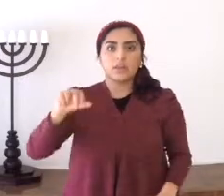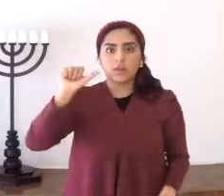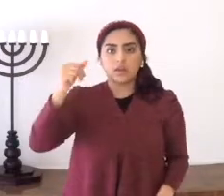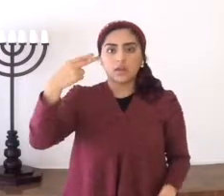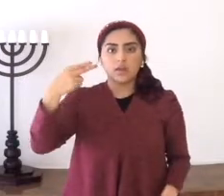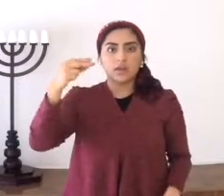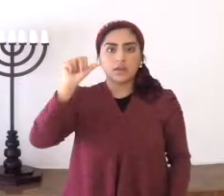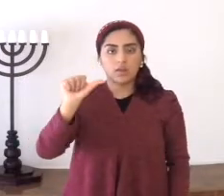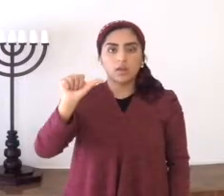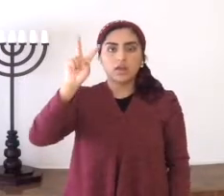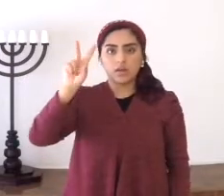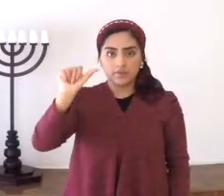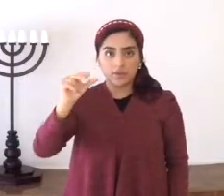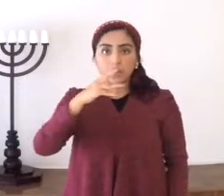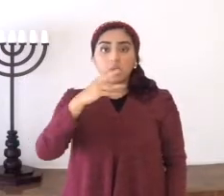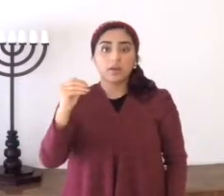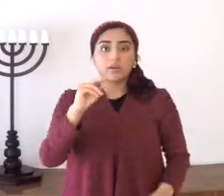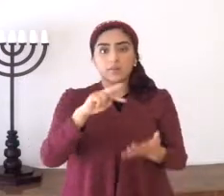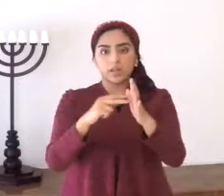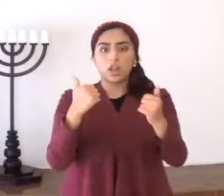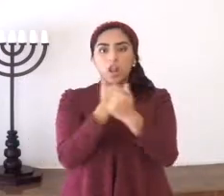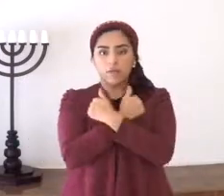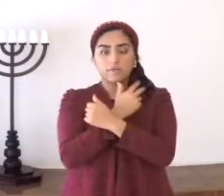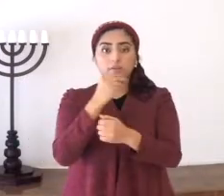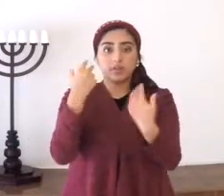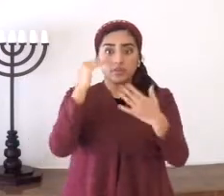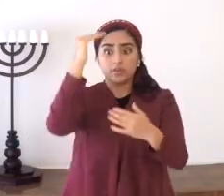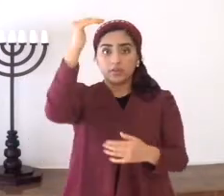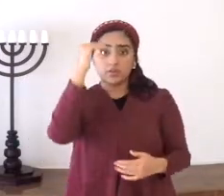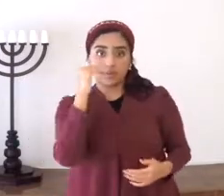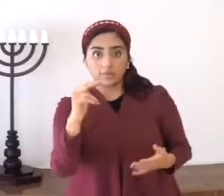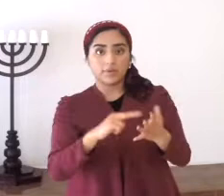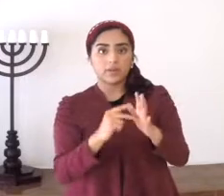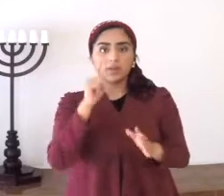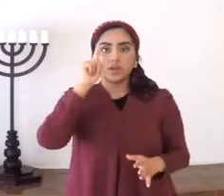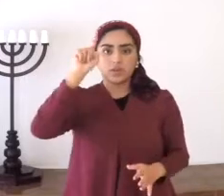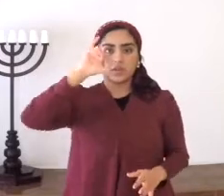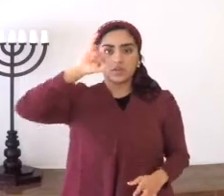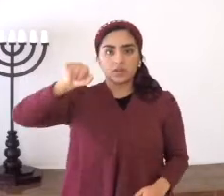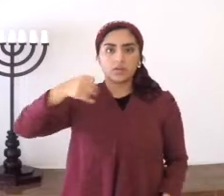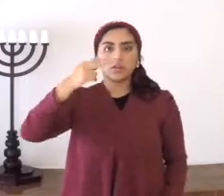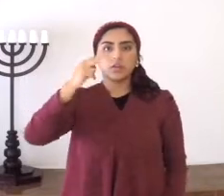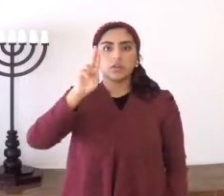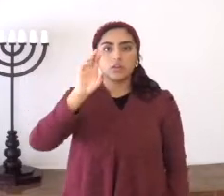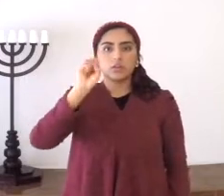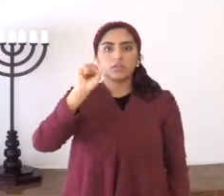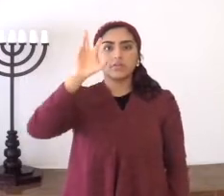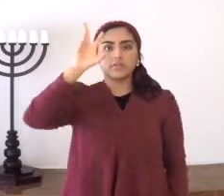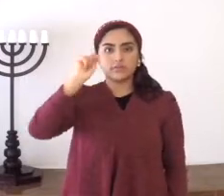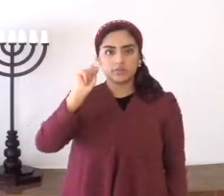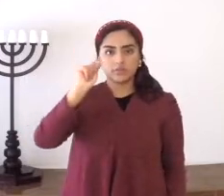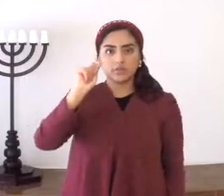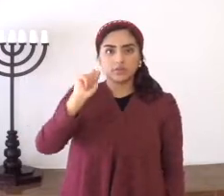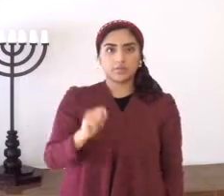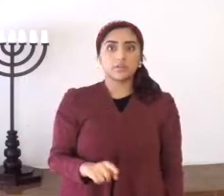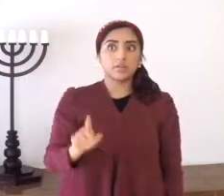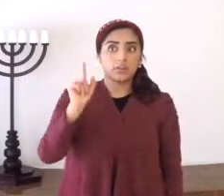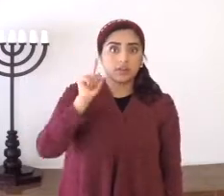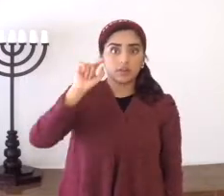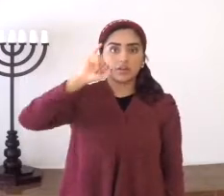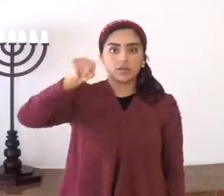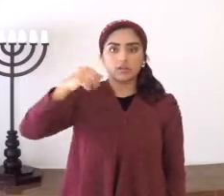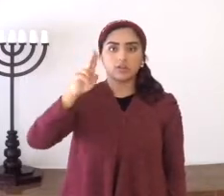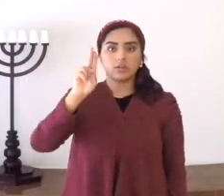primer atributo, vayan anotando, el primer atributo es el amor. Y uno de sus atributos siguientes es que Él